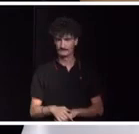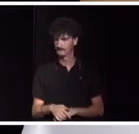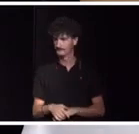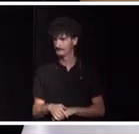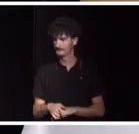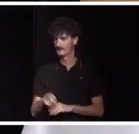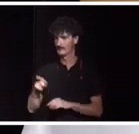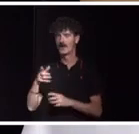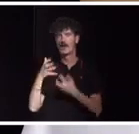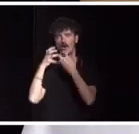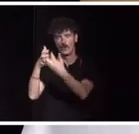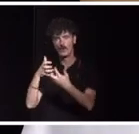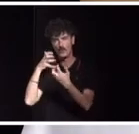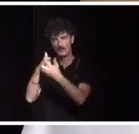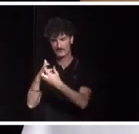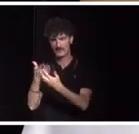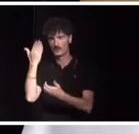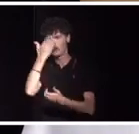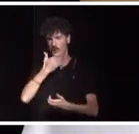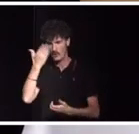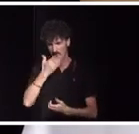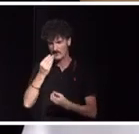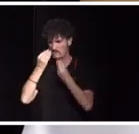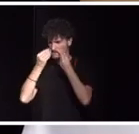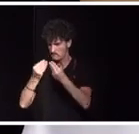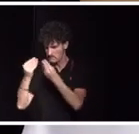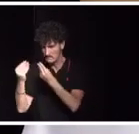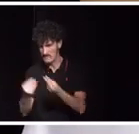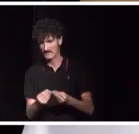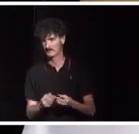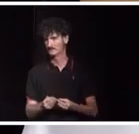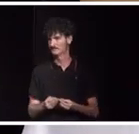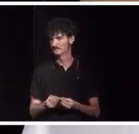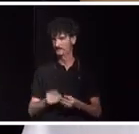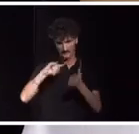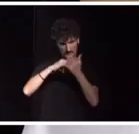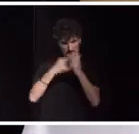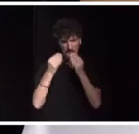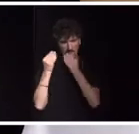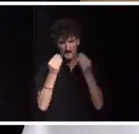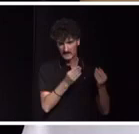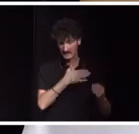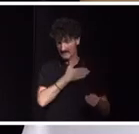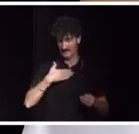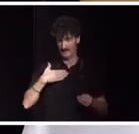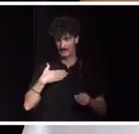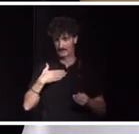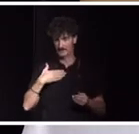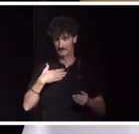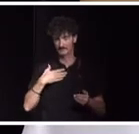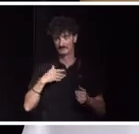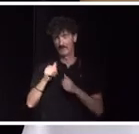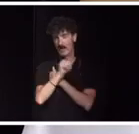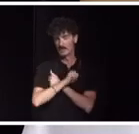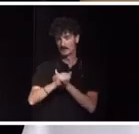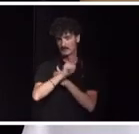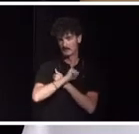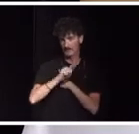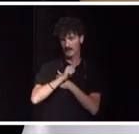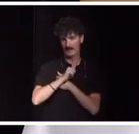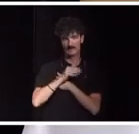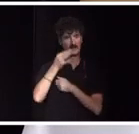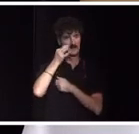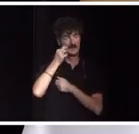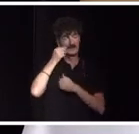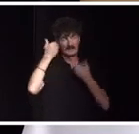estamos luchando desde hace ya más de 10 años. También queremos acabar con las listas de espera para que bajen en la sanidad